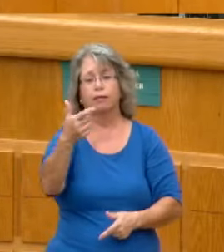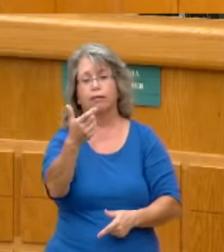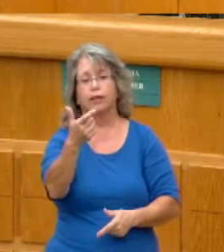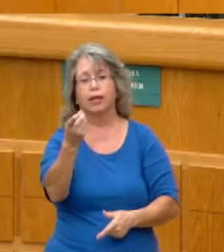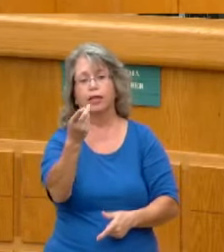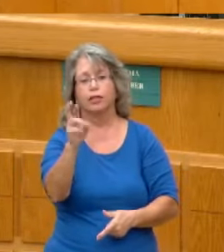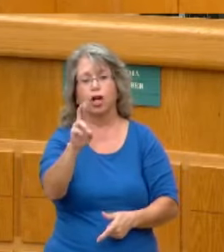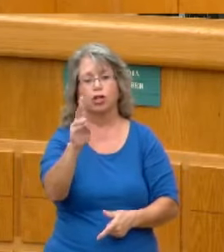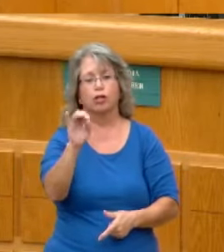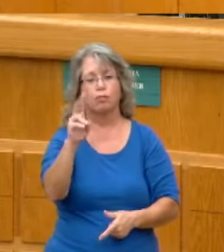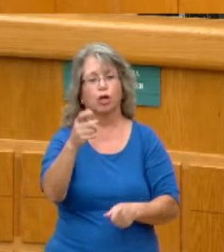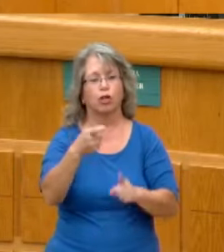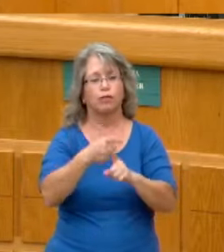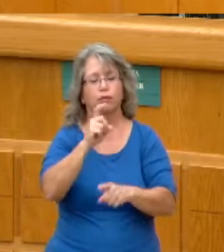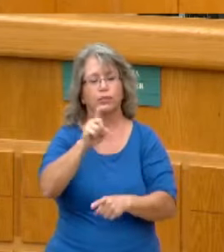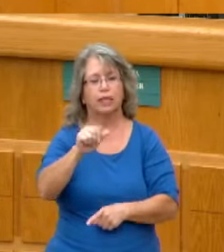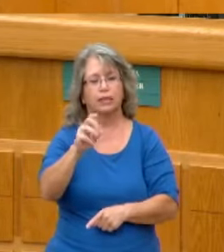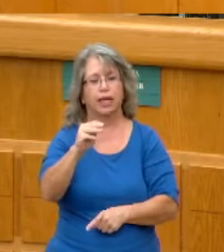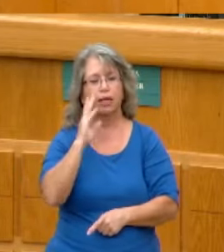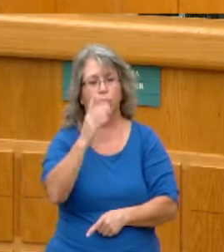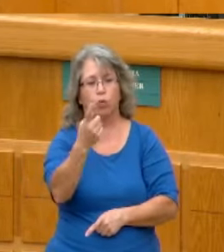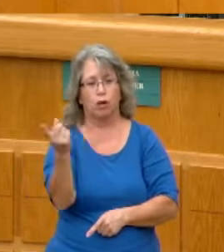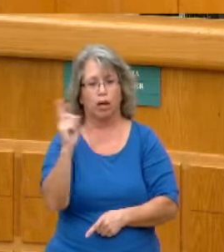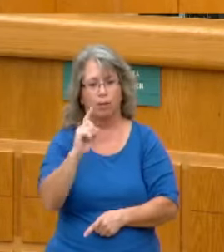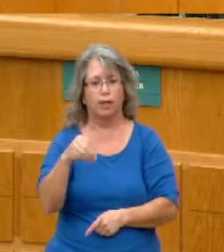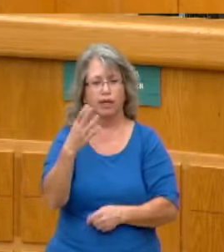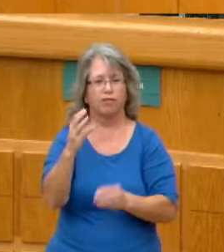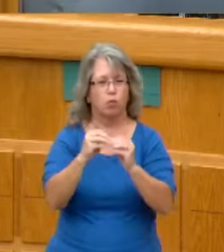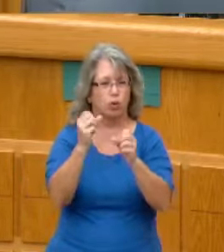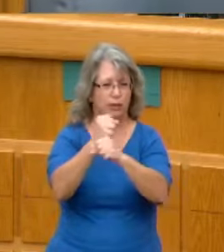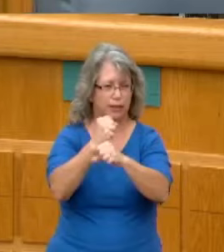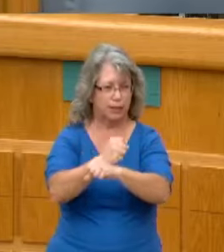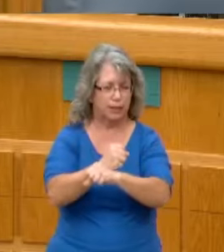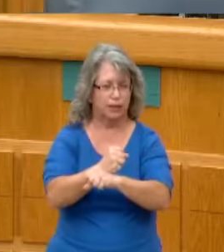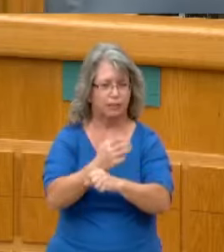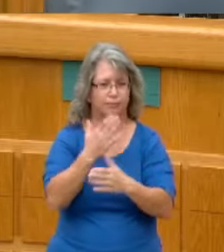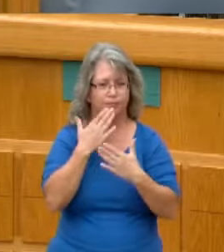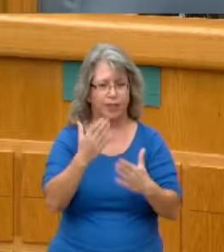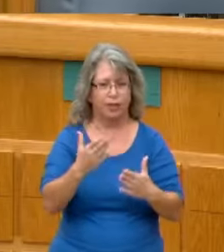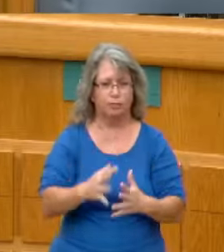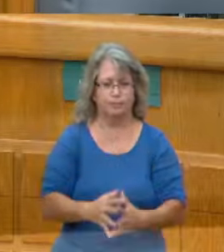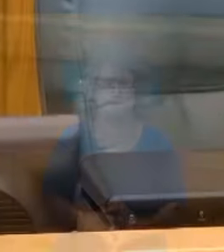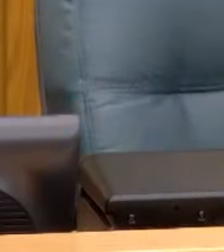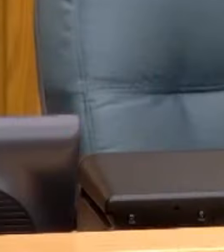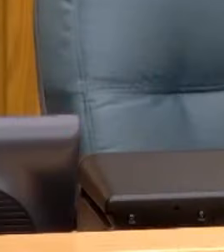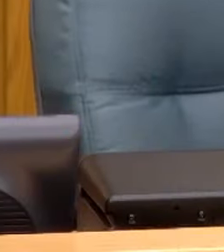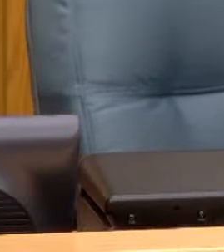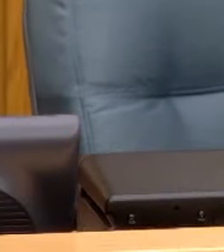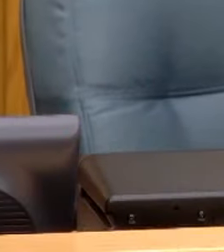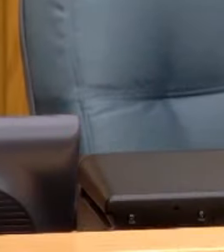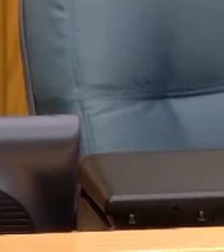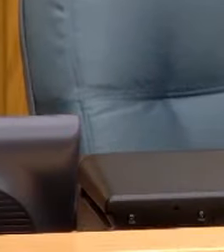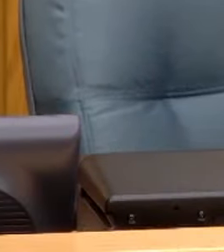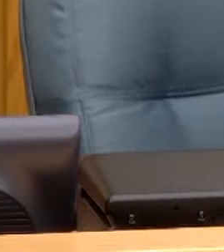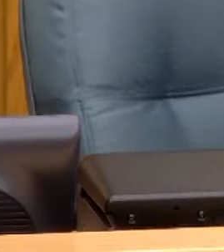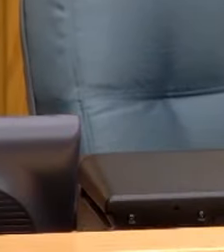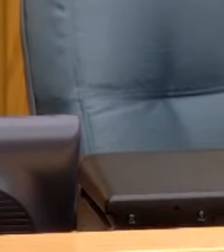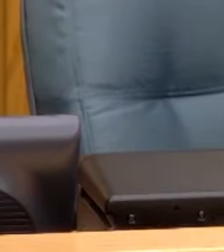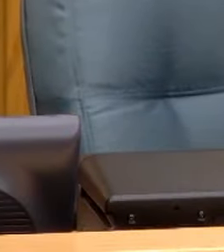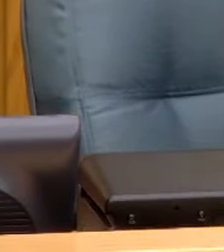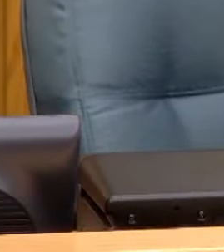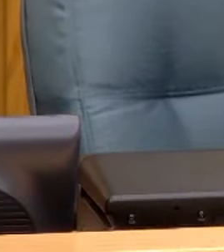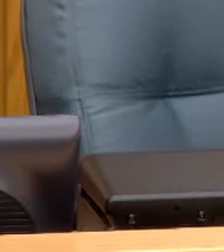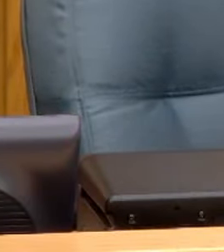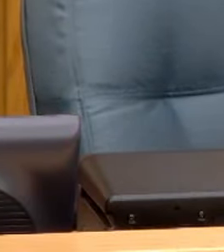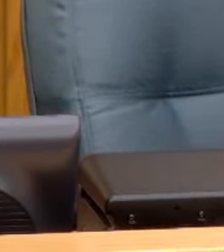further statistics on where we are in the pandemic. Thank you. El día de hoy se reportan 306 casos positivos,